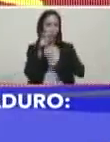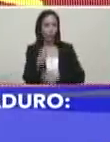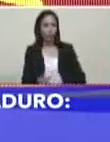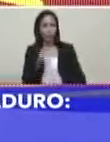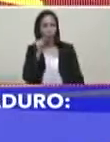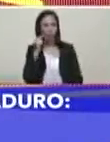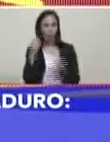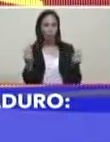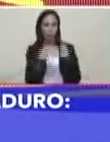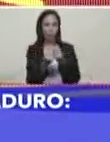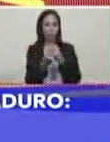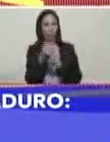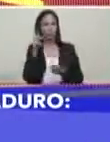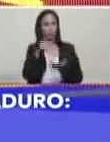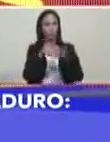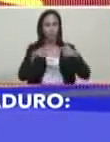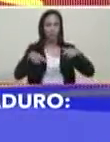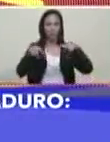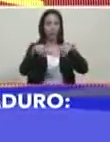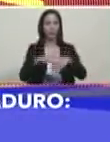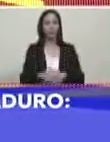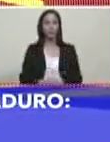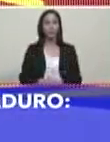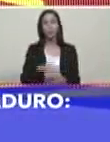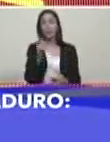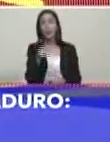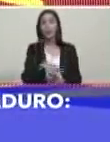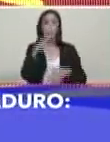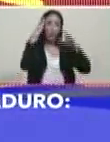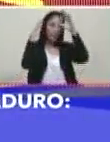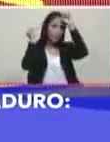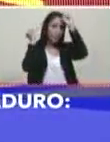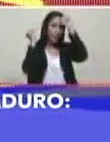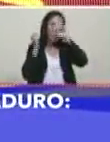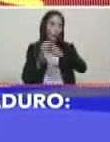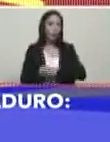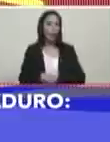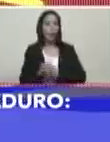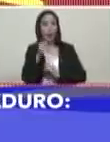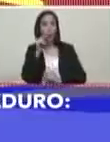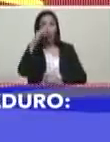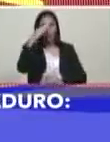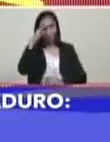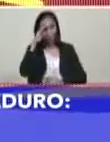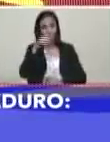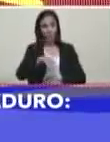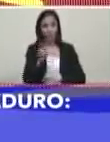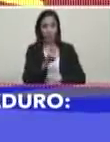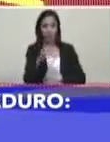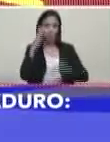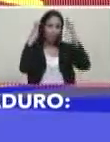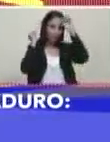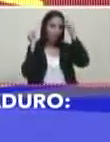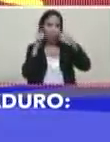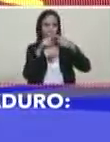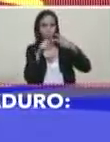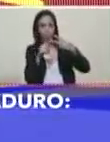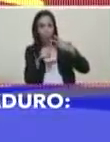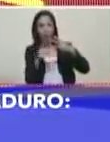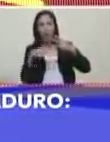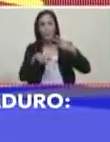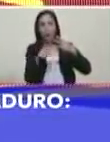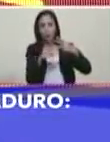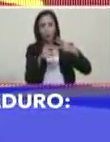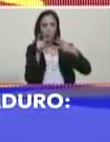Chung, y del embajador Rogelio Polanco, embajador de Cuba en Venezuela, para que muestre la